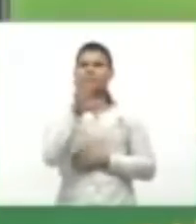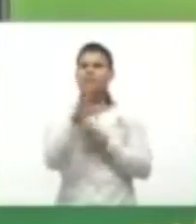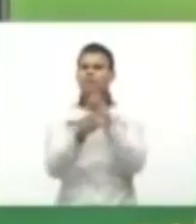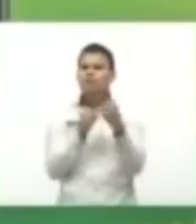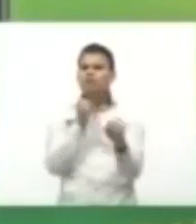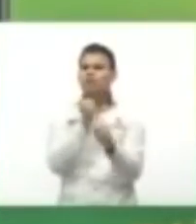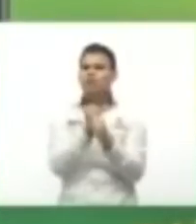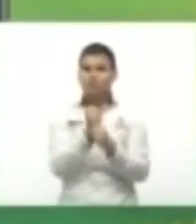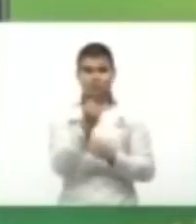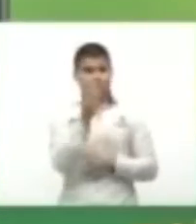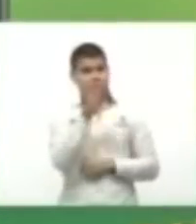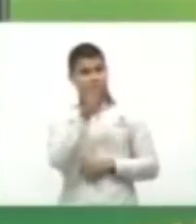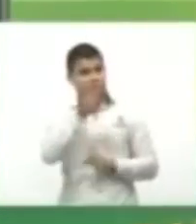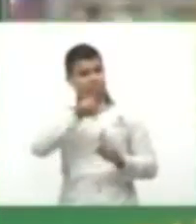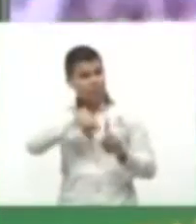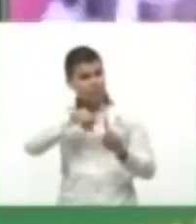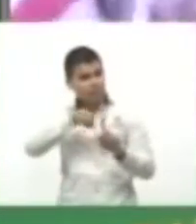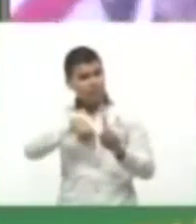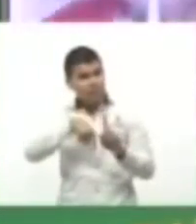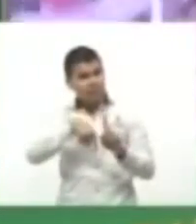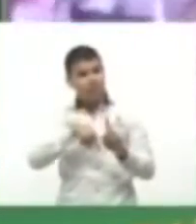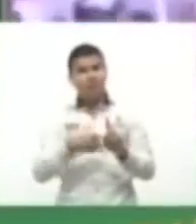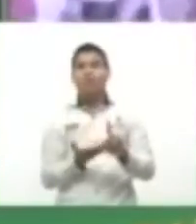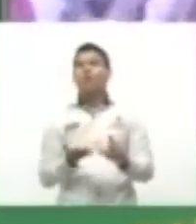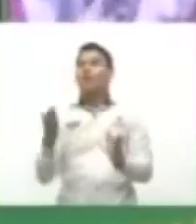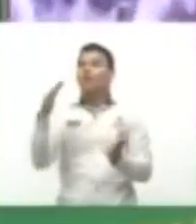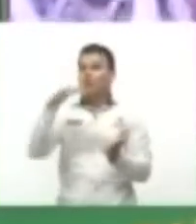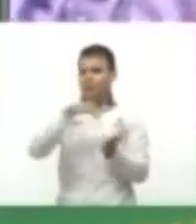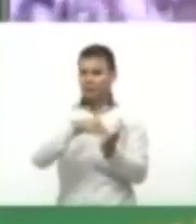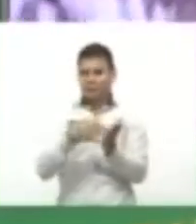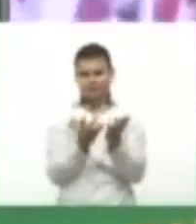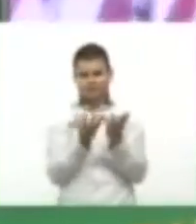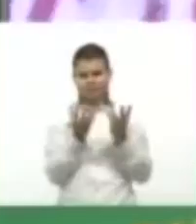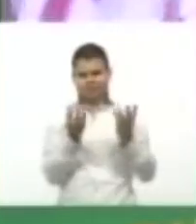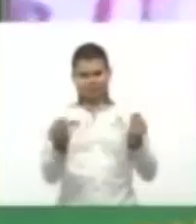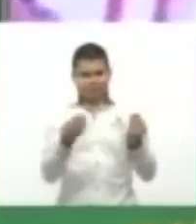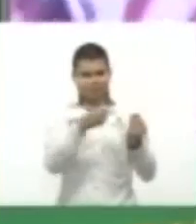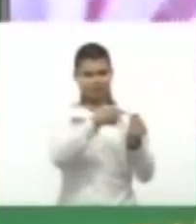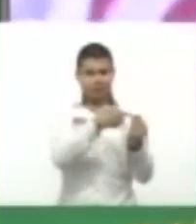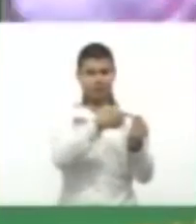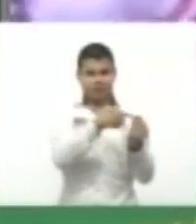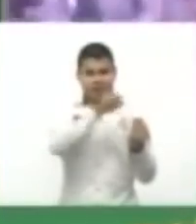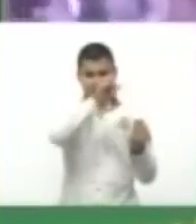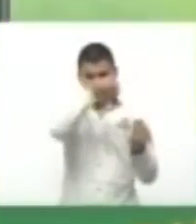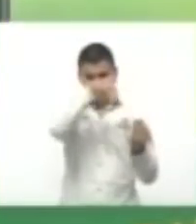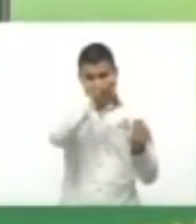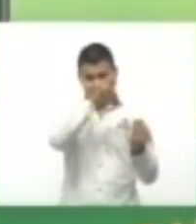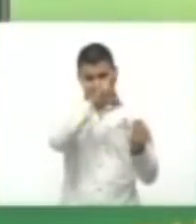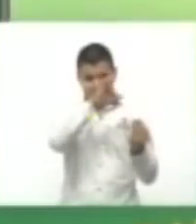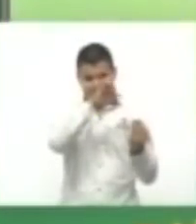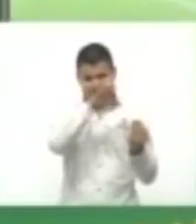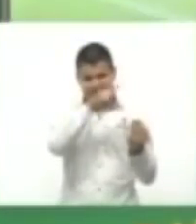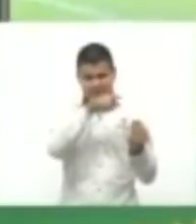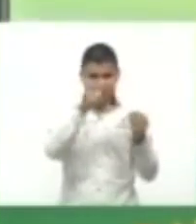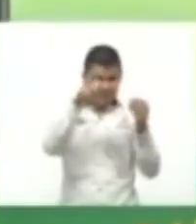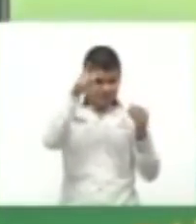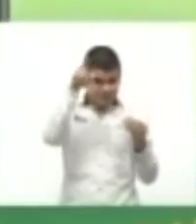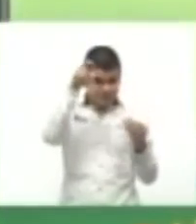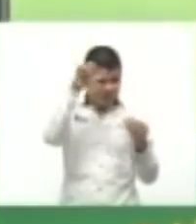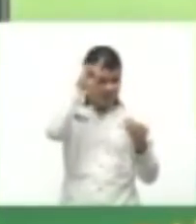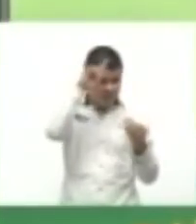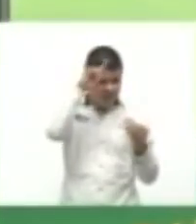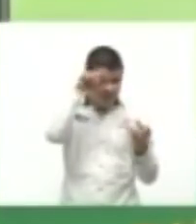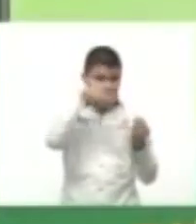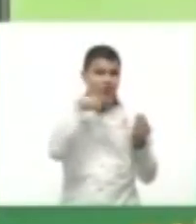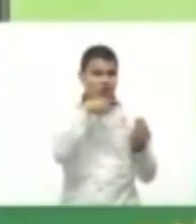5 años y 4 meses después, América de Cali Junior se vuelven a enfrentar en un partido de la A. Los tiburones mañana desde las 8 de la noche